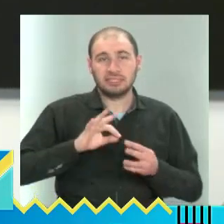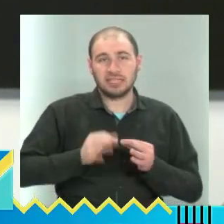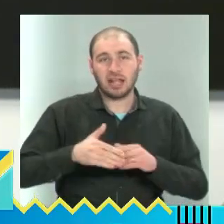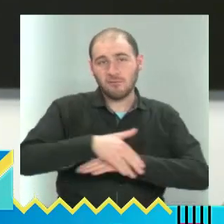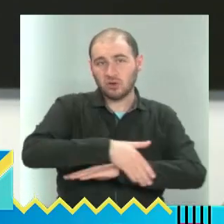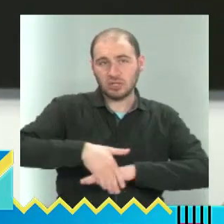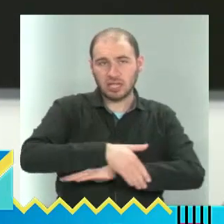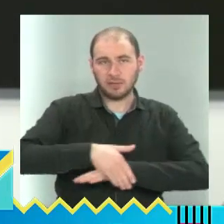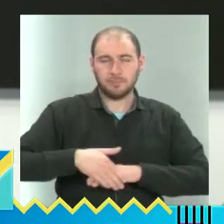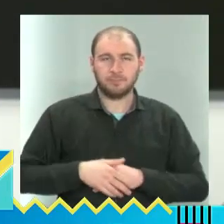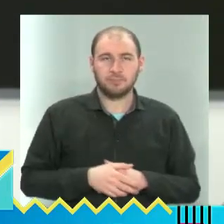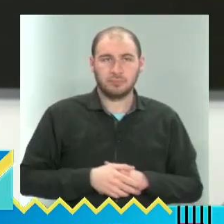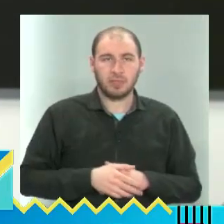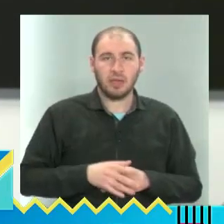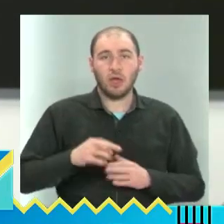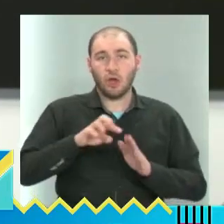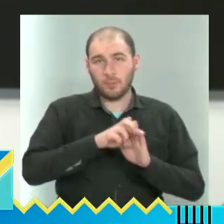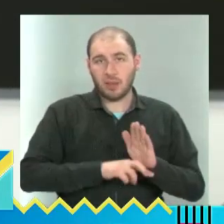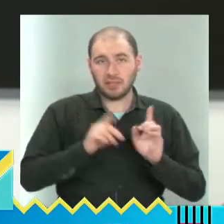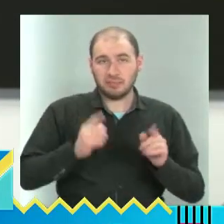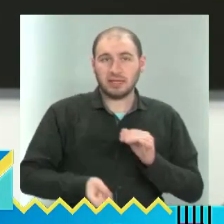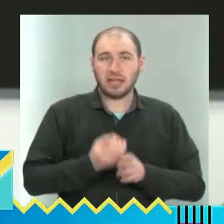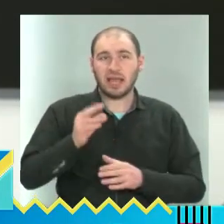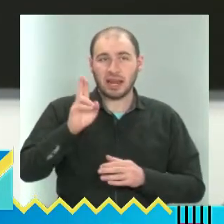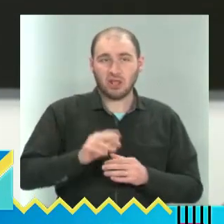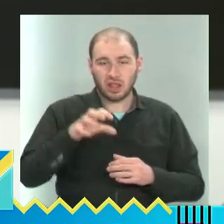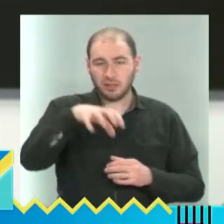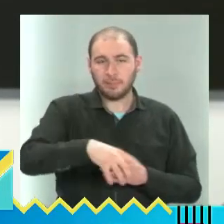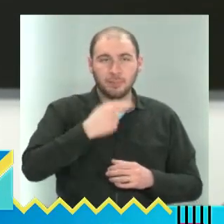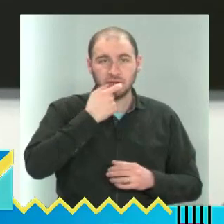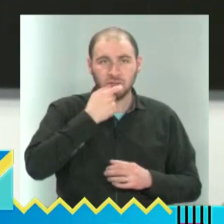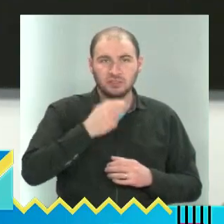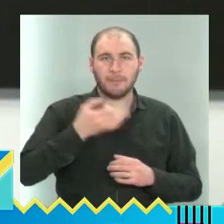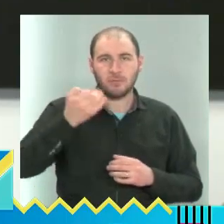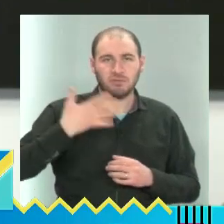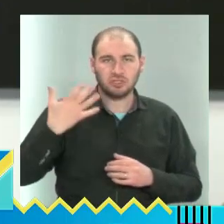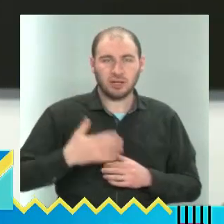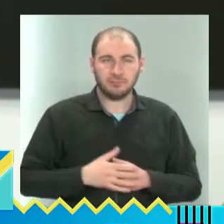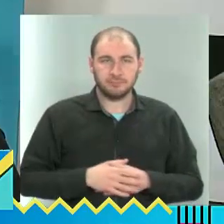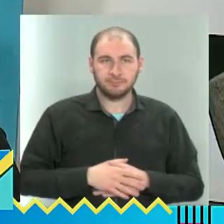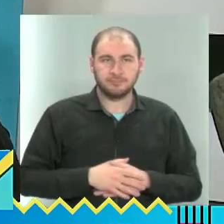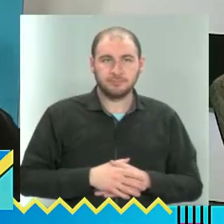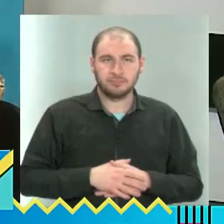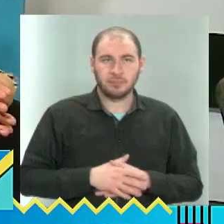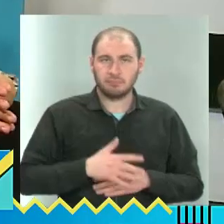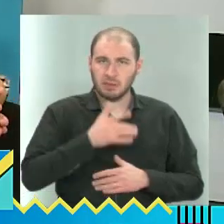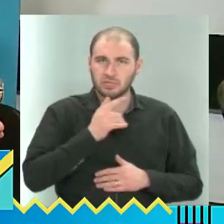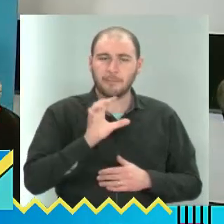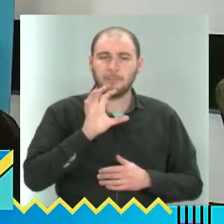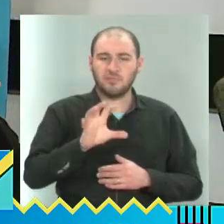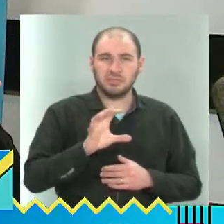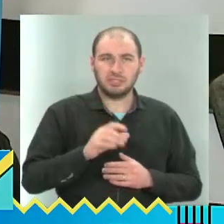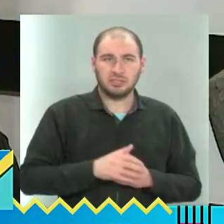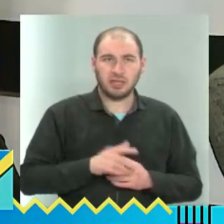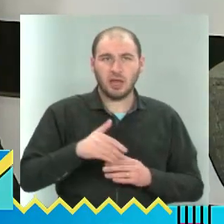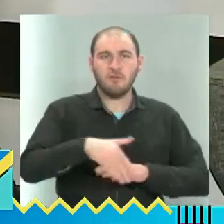frontera. Por eso el programa también crea esta regional acá en Mendoza con profesionales. Creo que somos una provincia que,